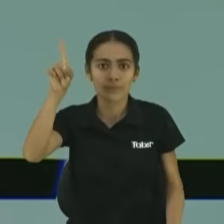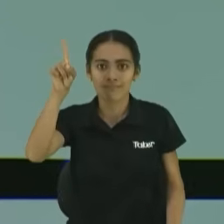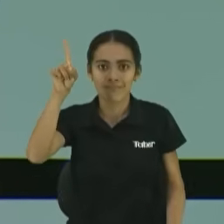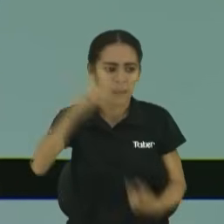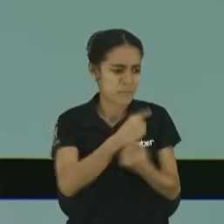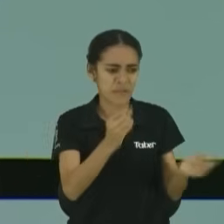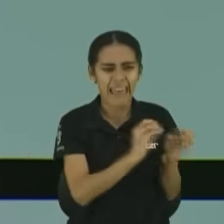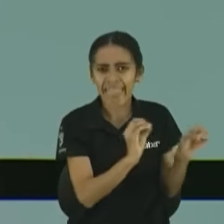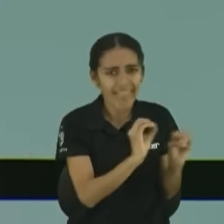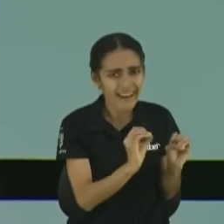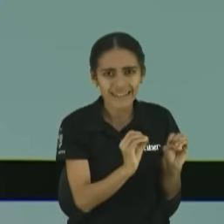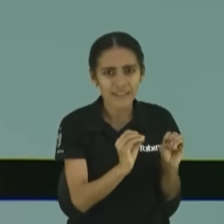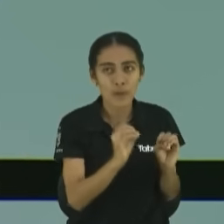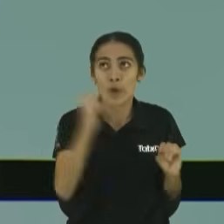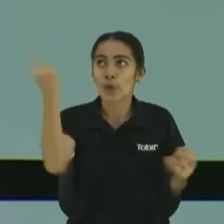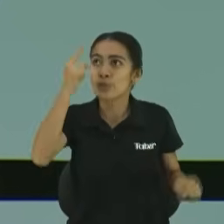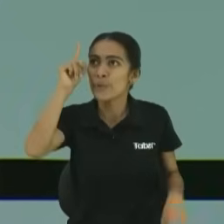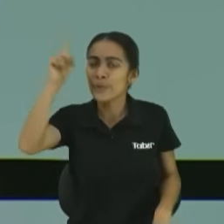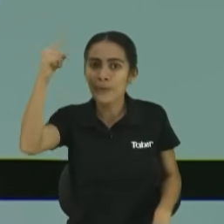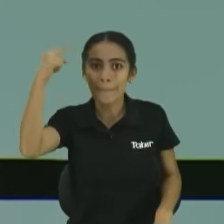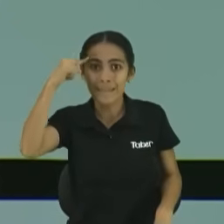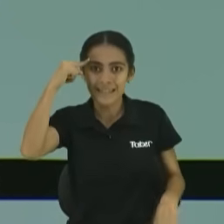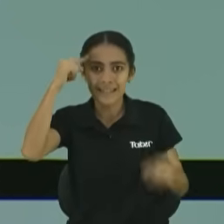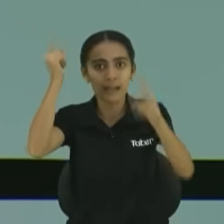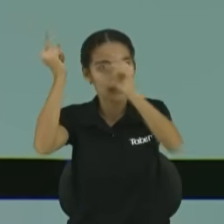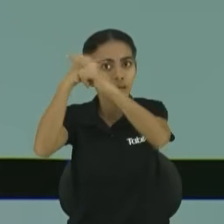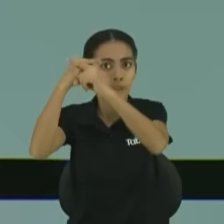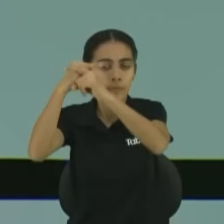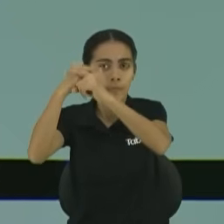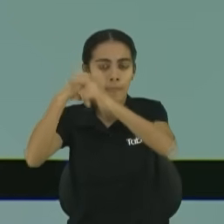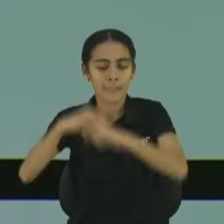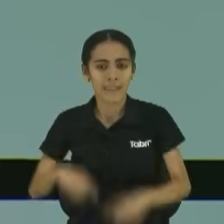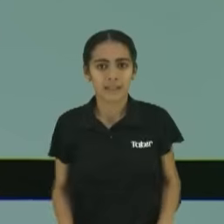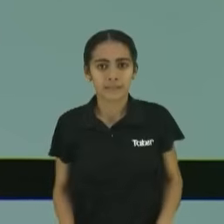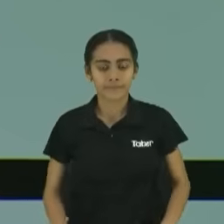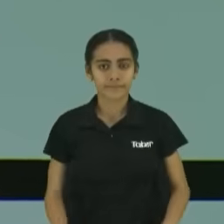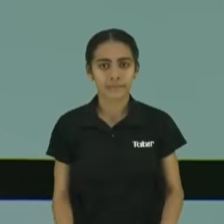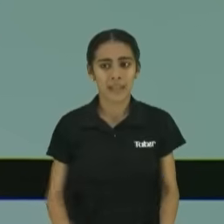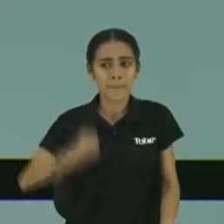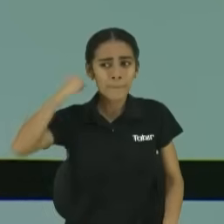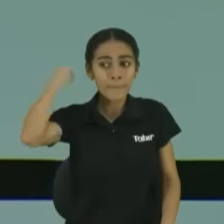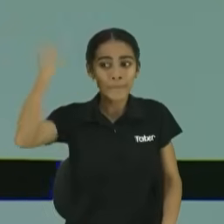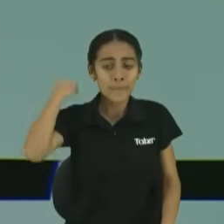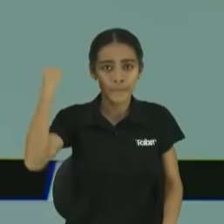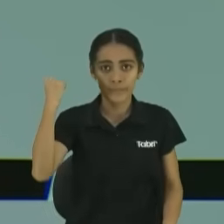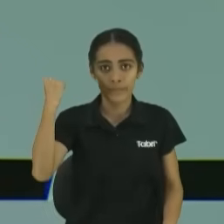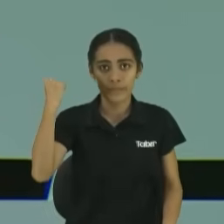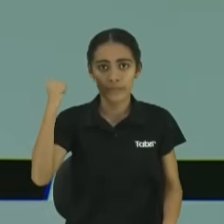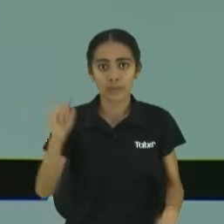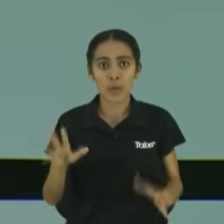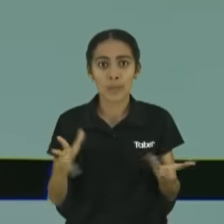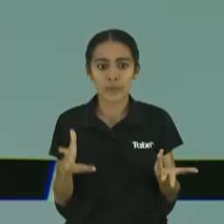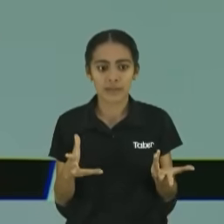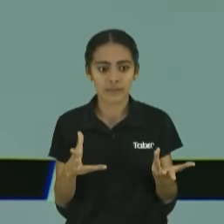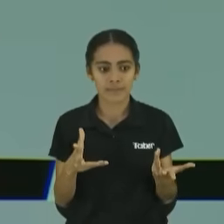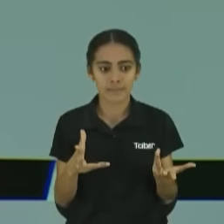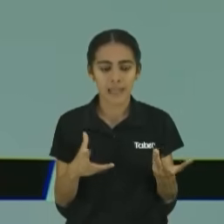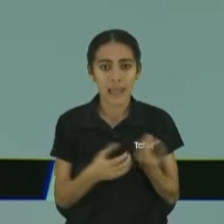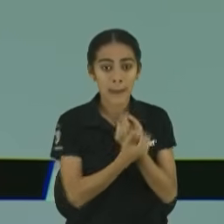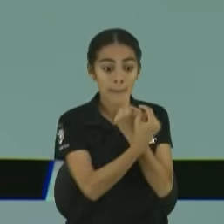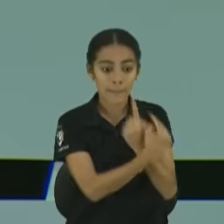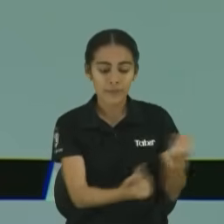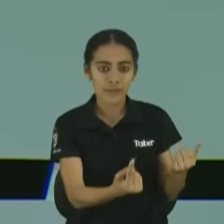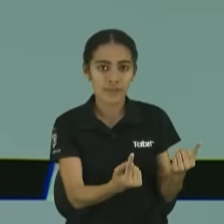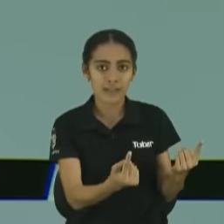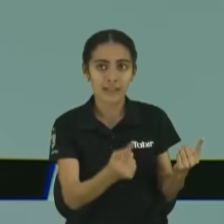Es algo tan básico y tan importante. Porque habemos muchos que estamos siguiendo a Dios de la